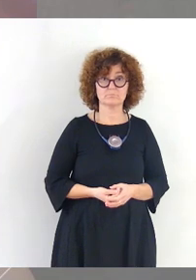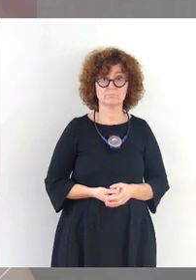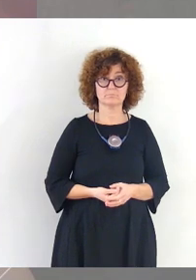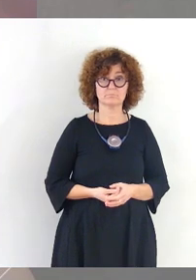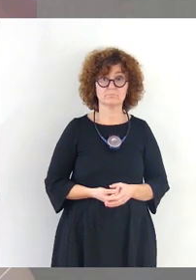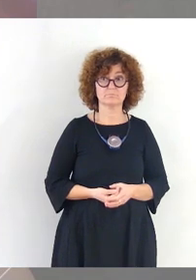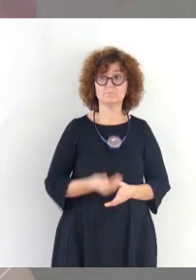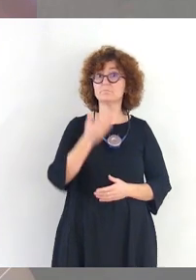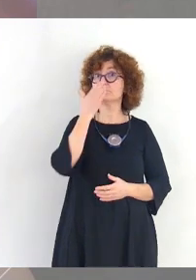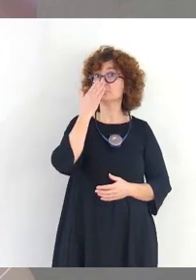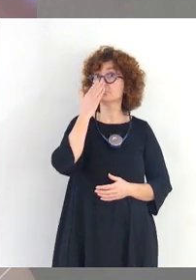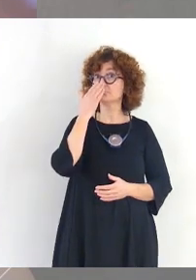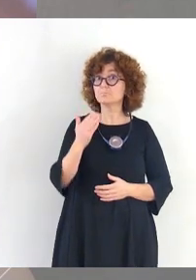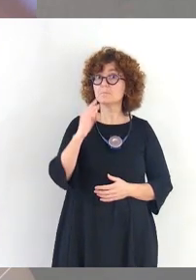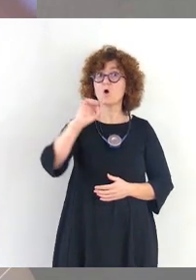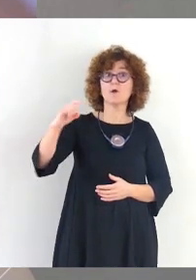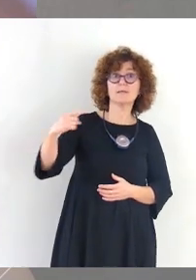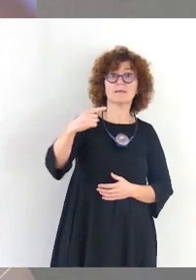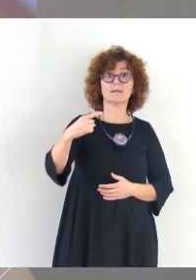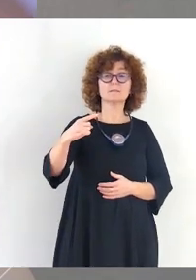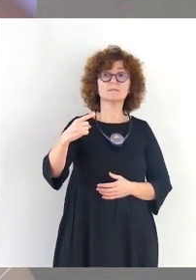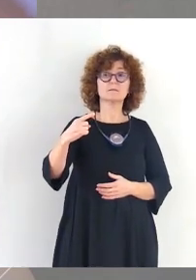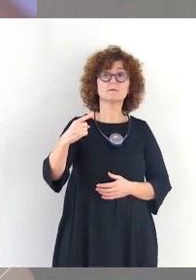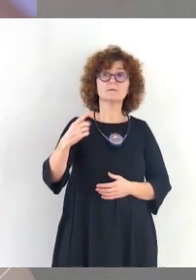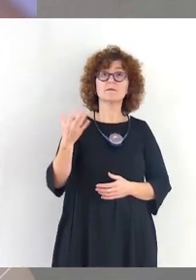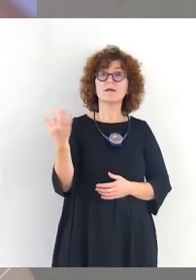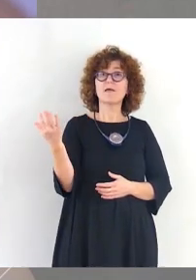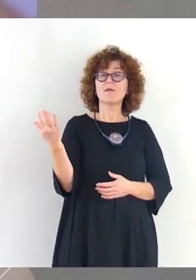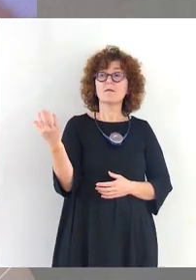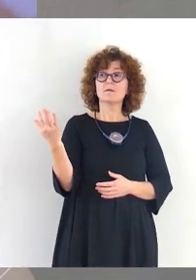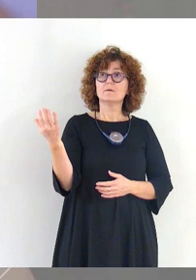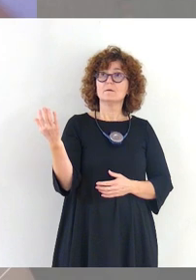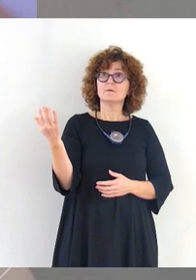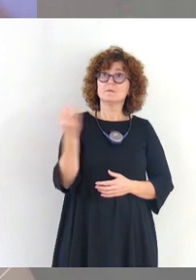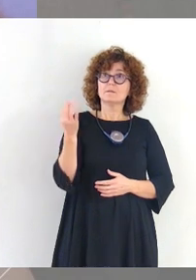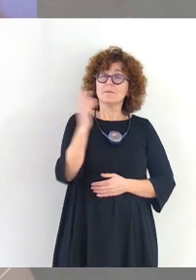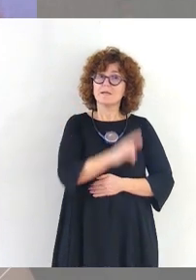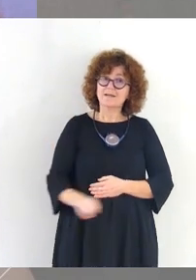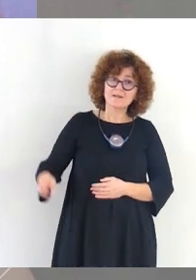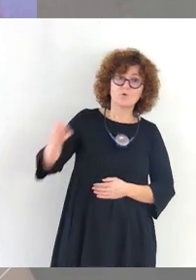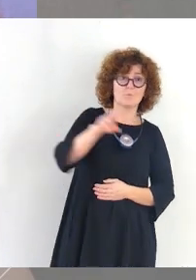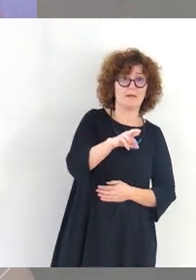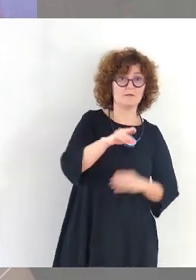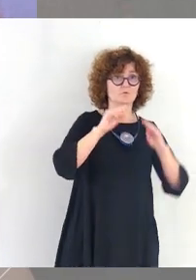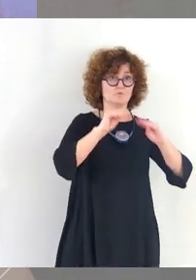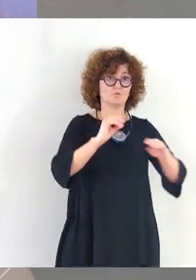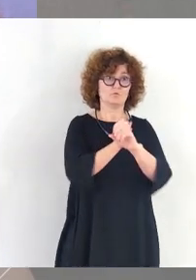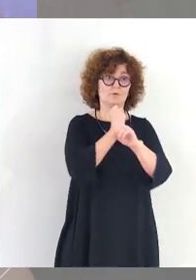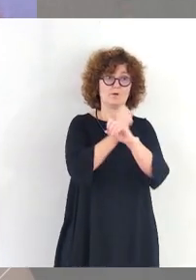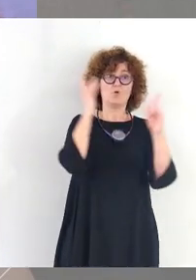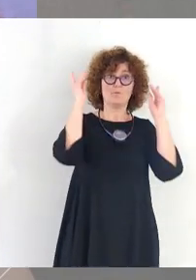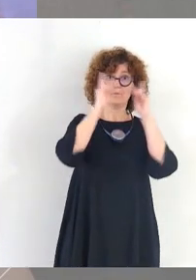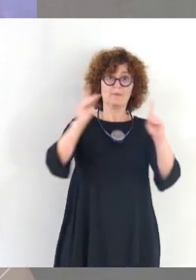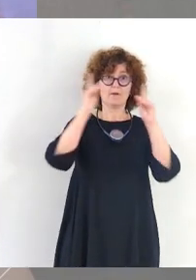ahí las las ongs debían recuperar la la acción pedagógica que tuvieron